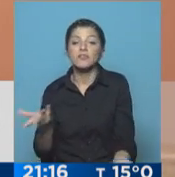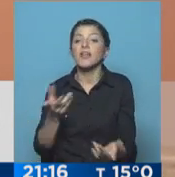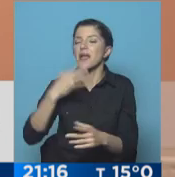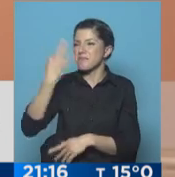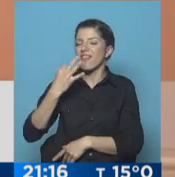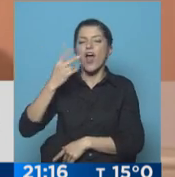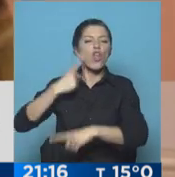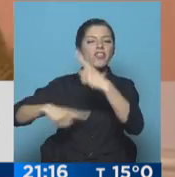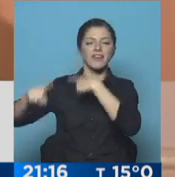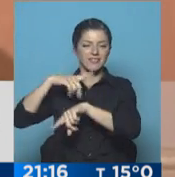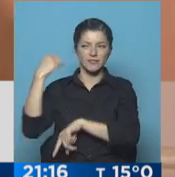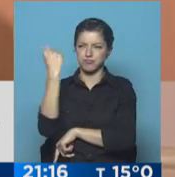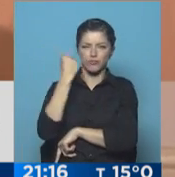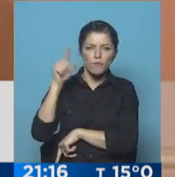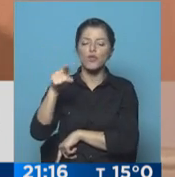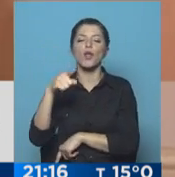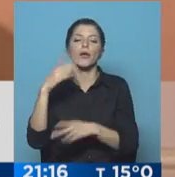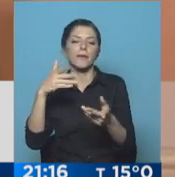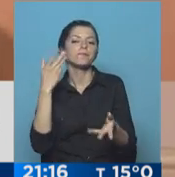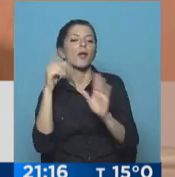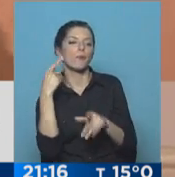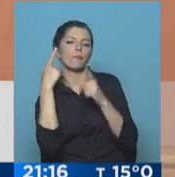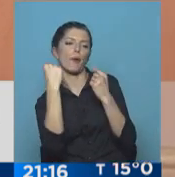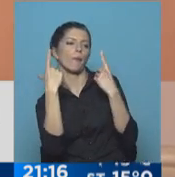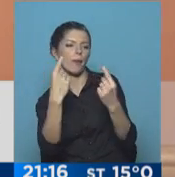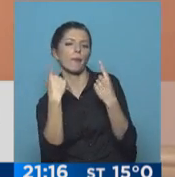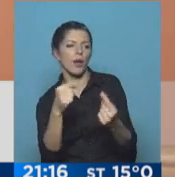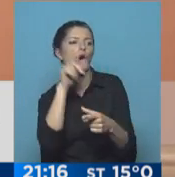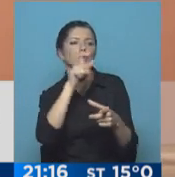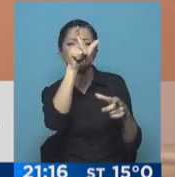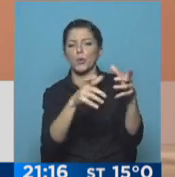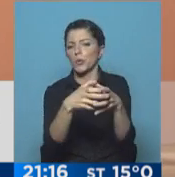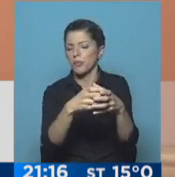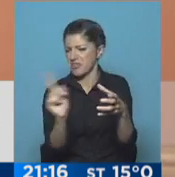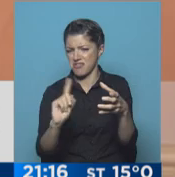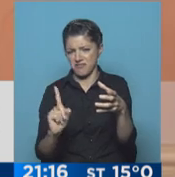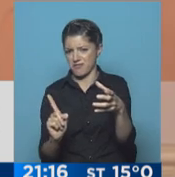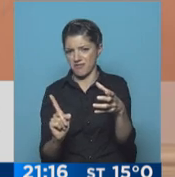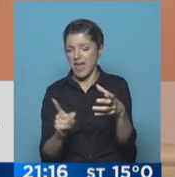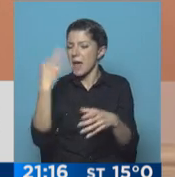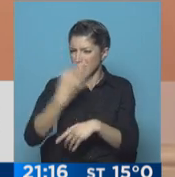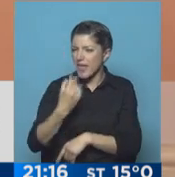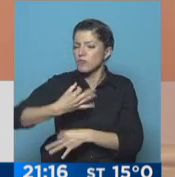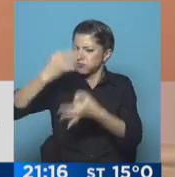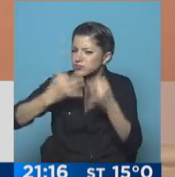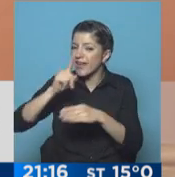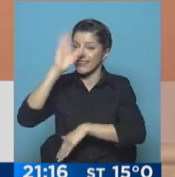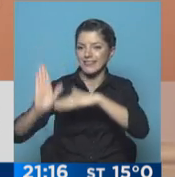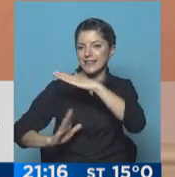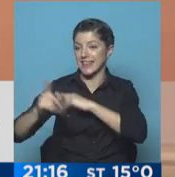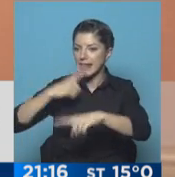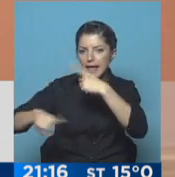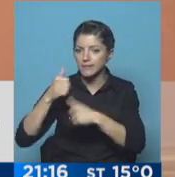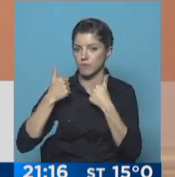dirigentes no son los que le anden pasando facturas y cuentas todo el tiempo a los demás. Los verdaderos